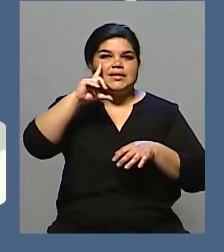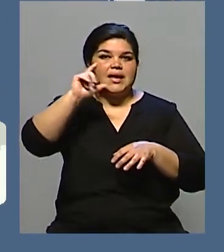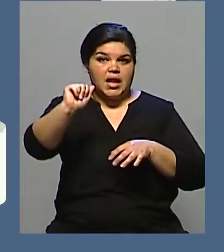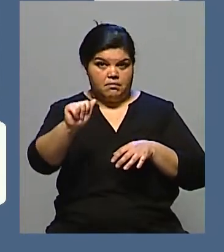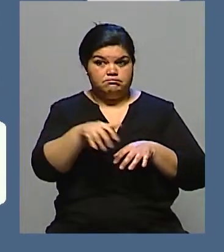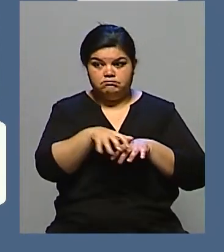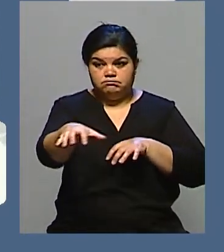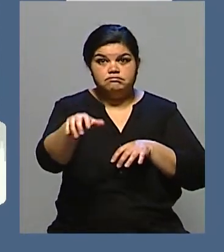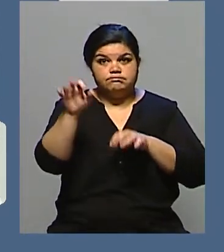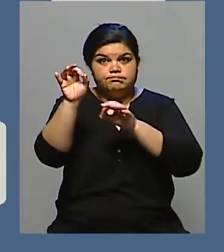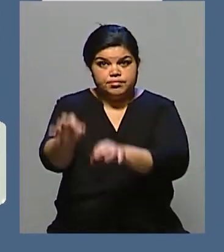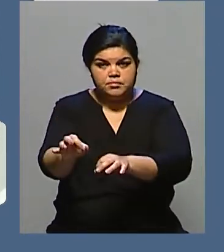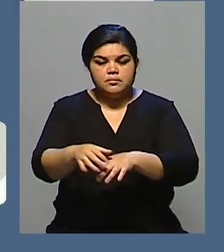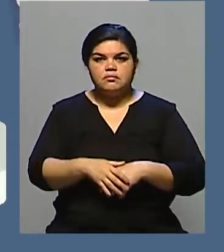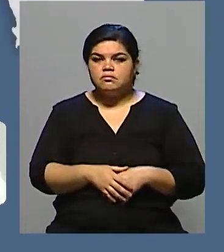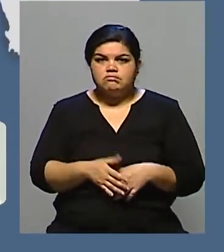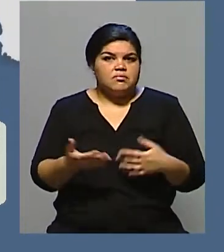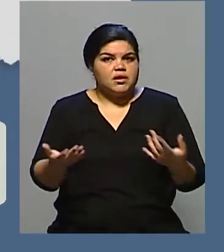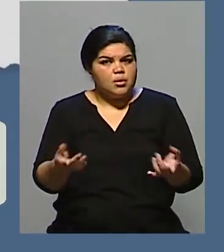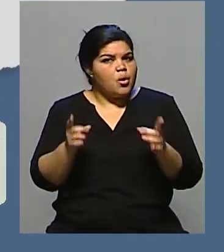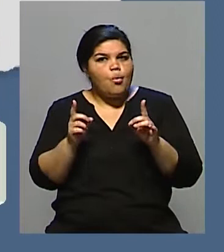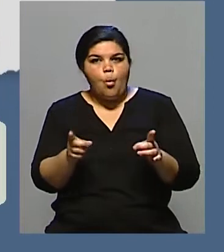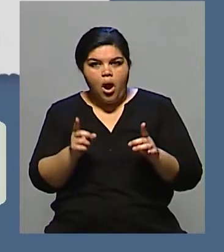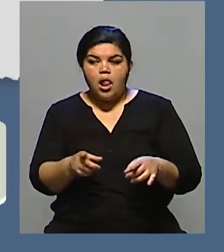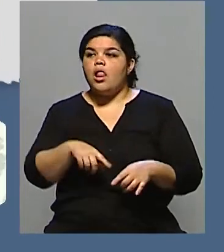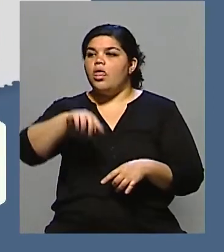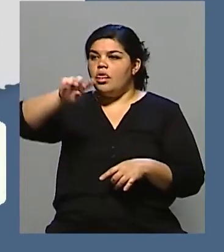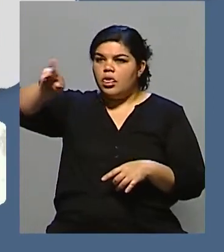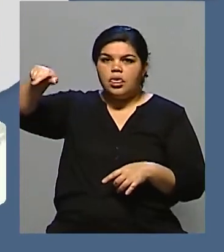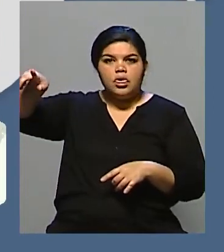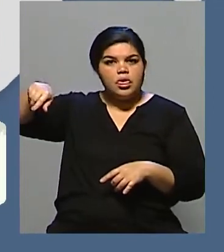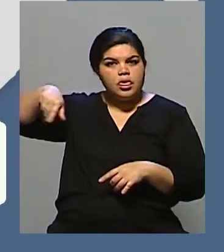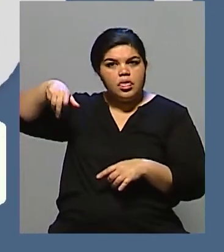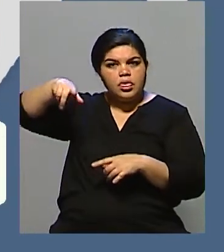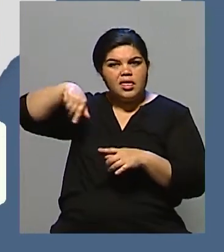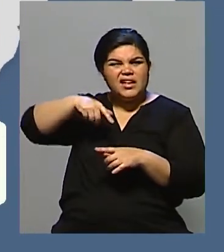seres humanos, te lo encontrás luego de haber pasado unos meses